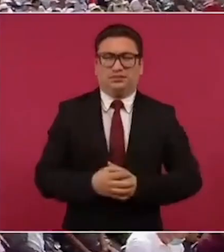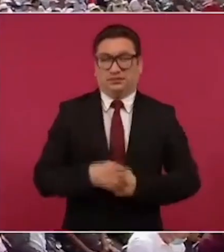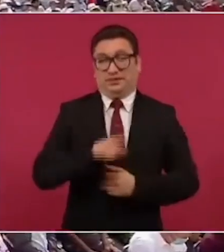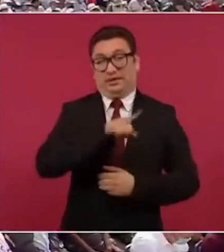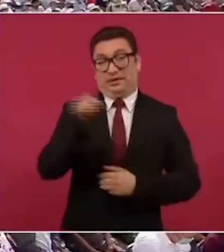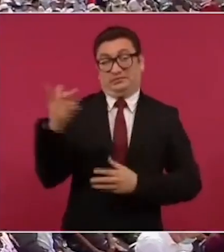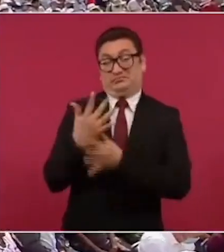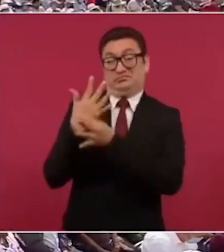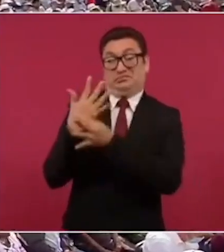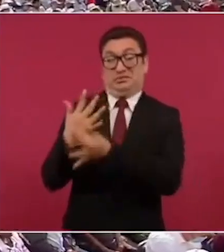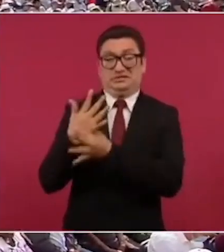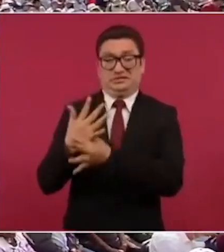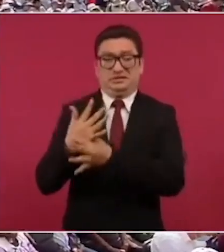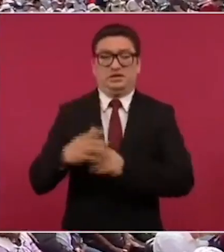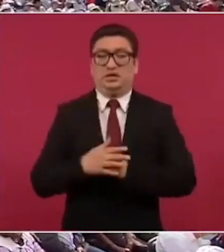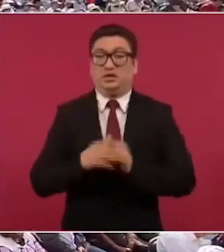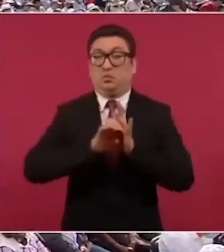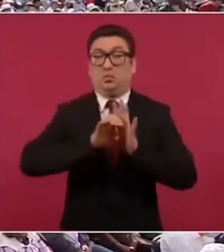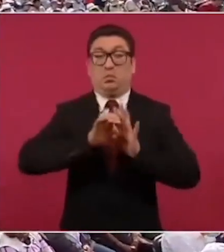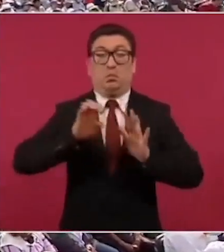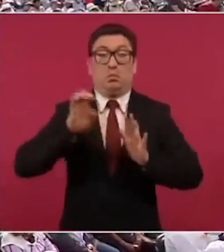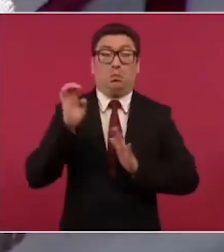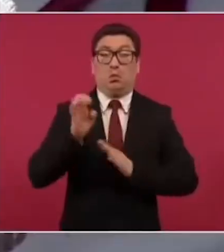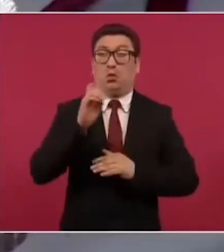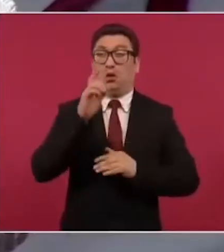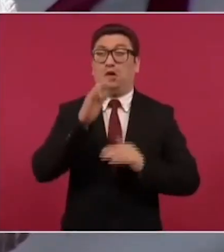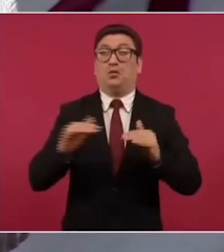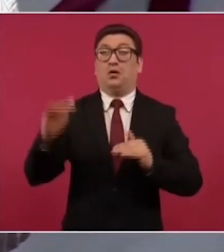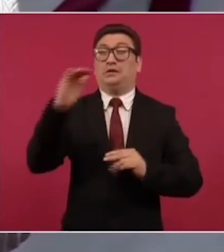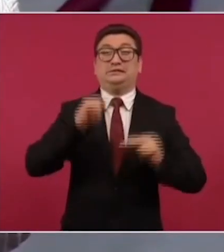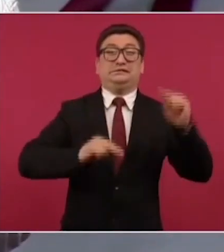decían que si llovía fuerte arriba,